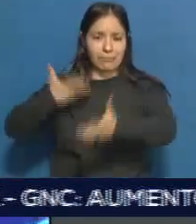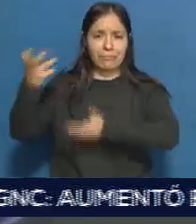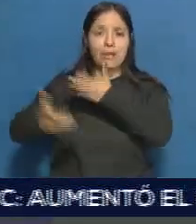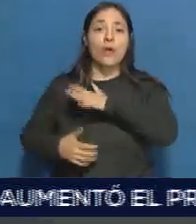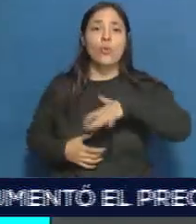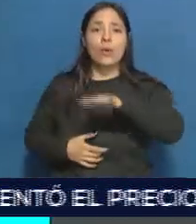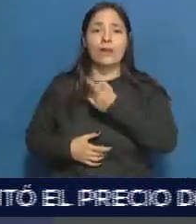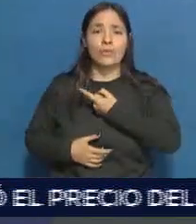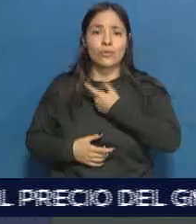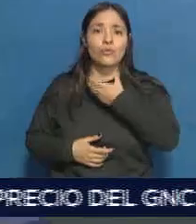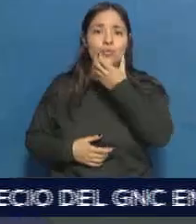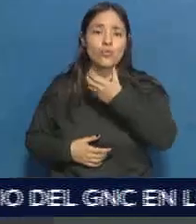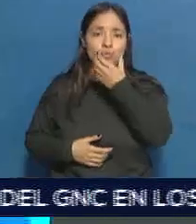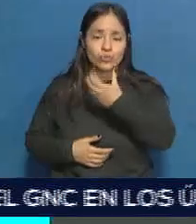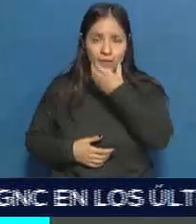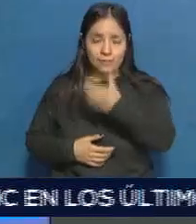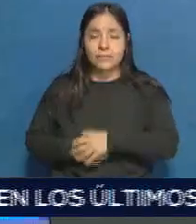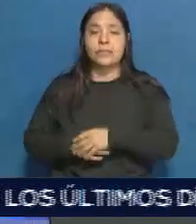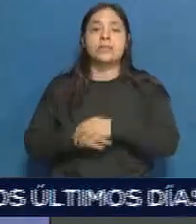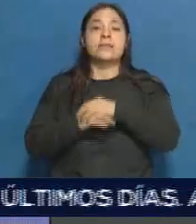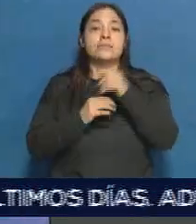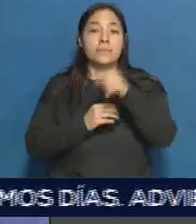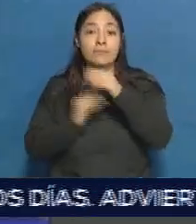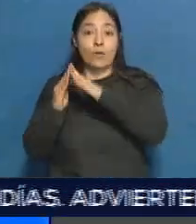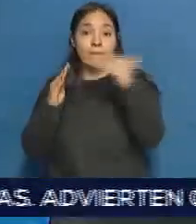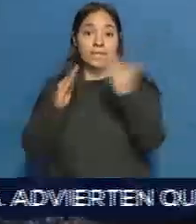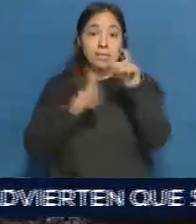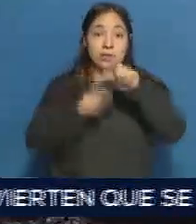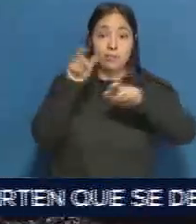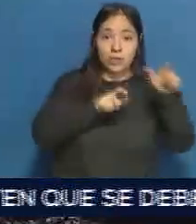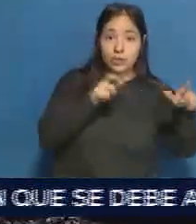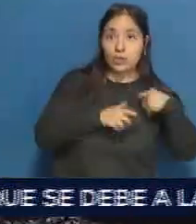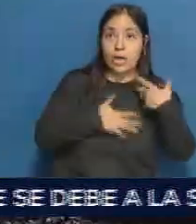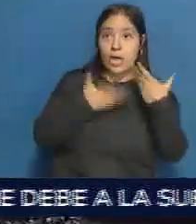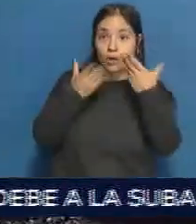los vecinos de esta familia están limpiando el lugar